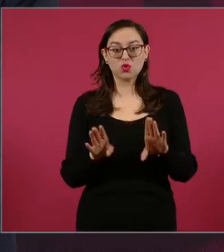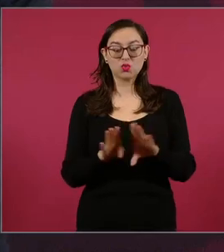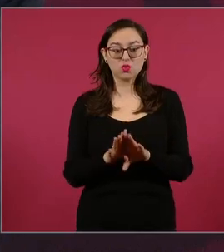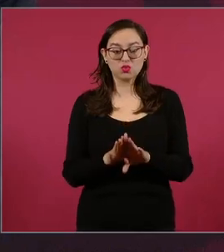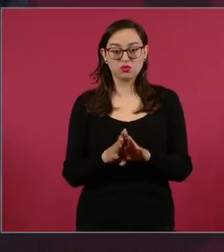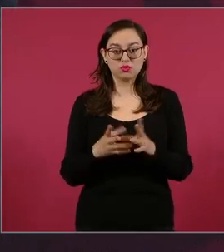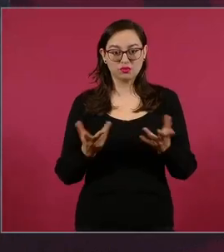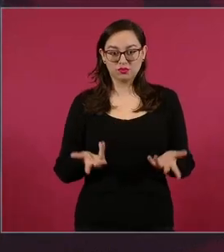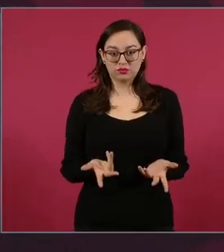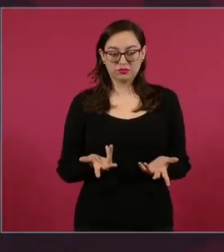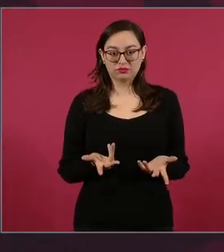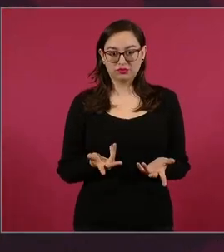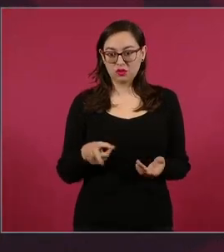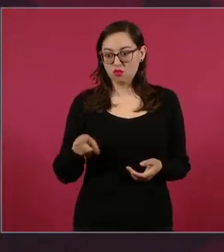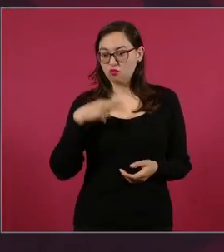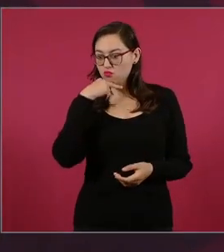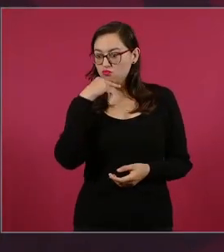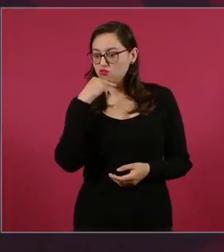hablando.